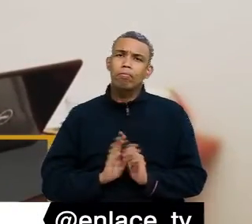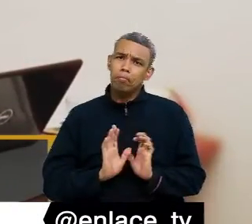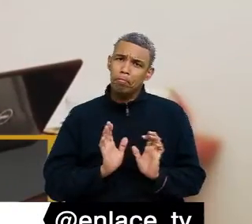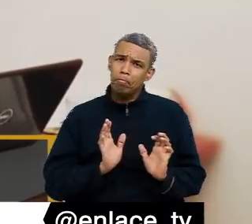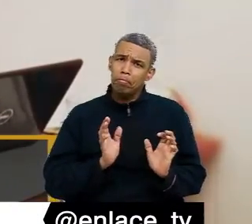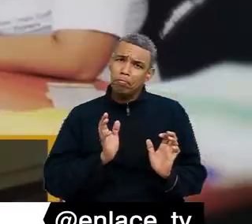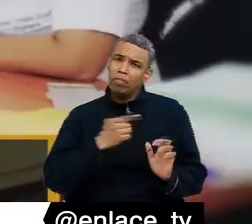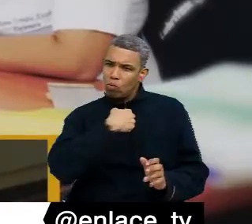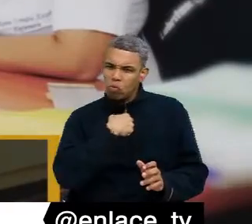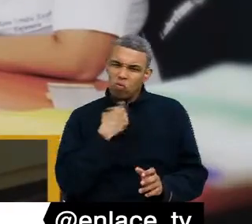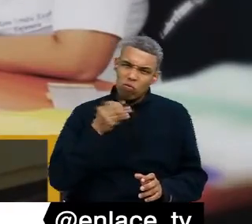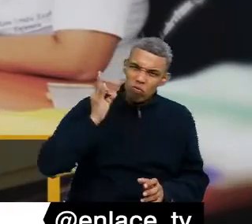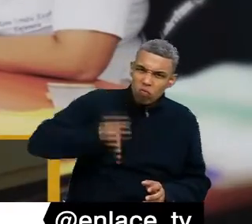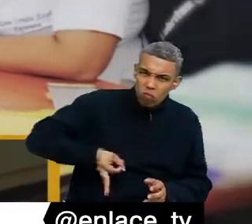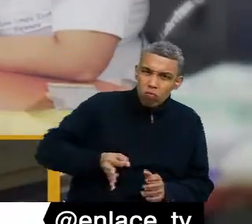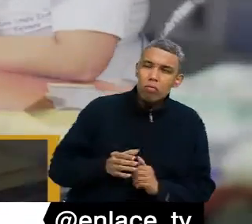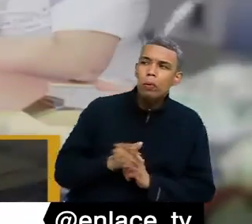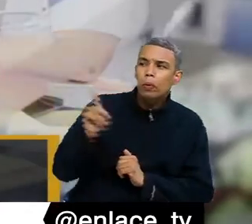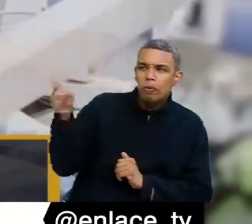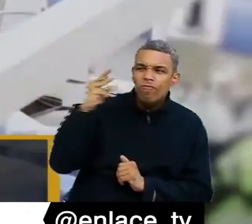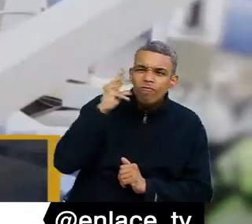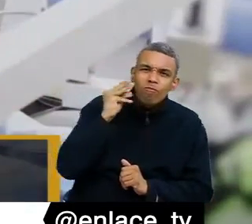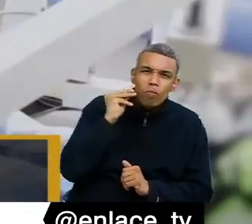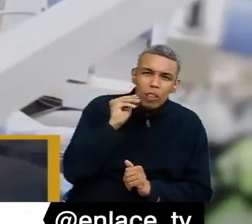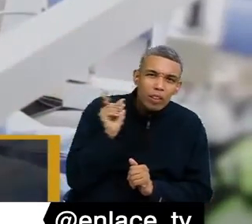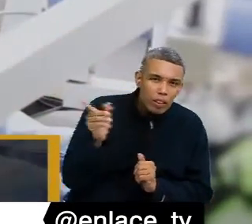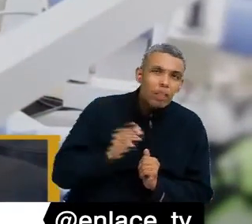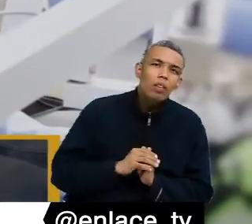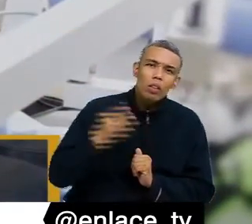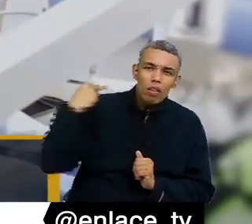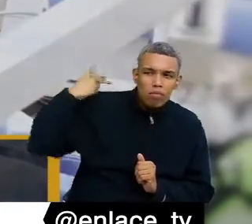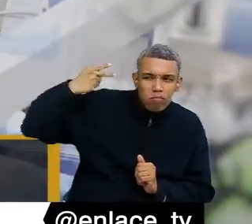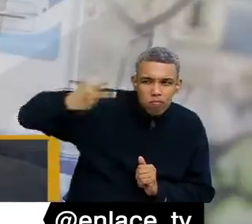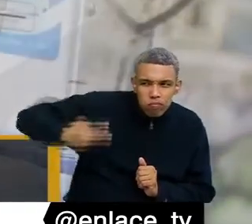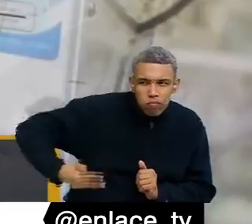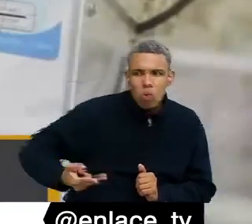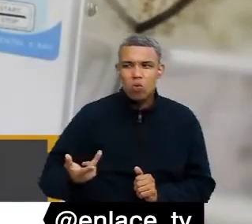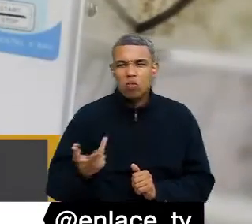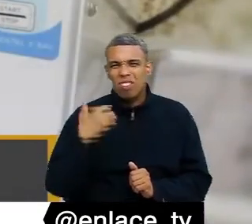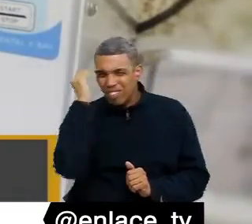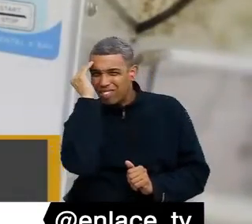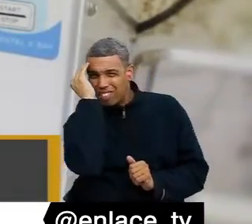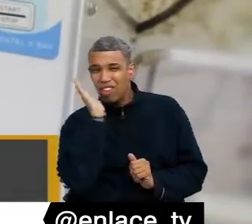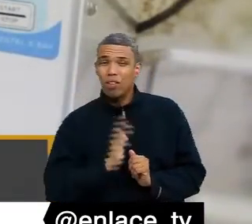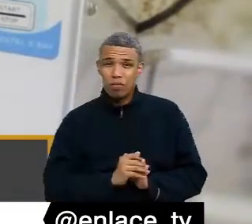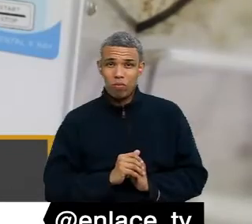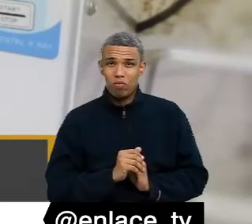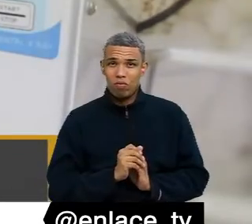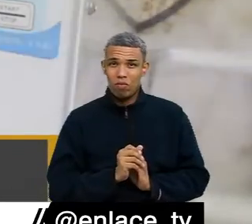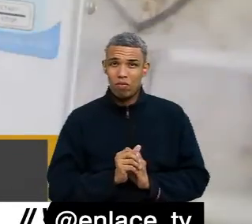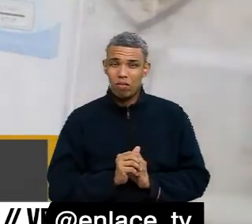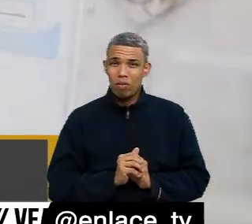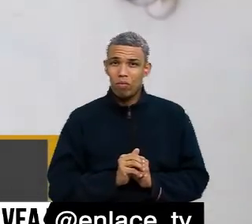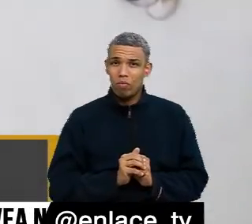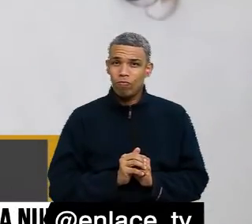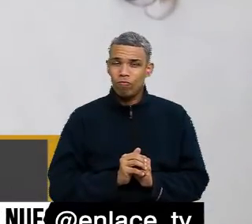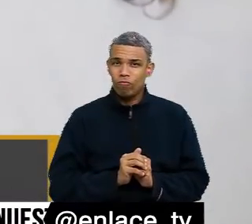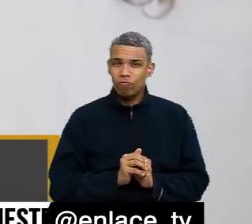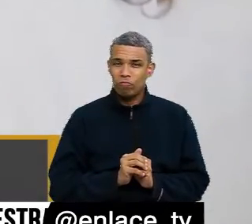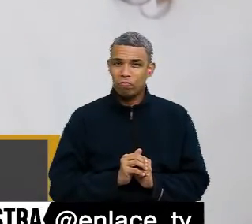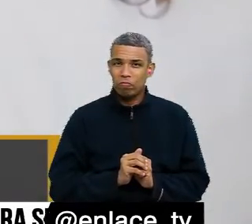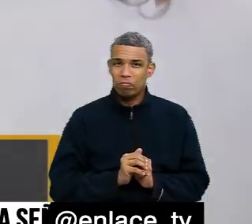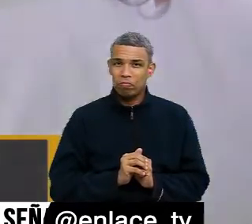expectativas, conocemos de su currículum, de su trayectoria y esperamos lo mejor para él en Barranca,